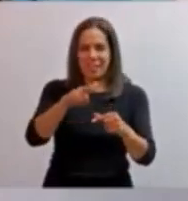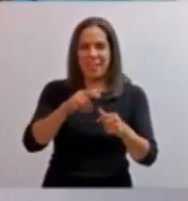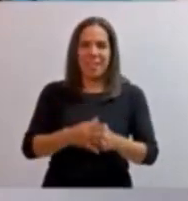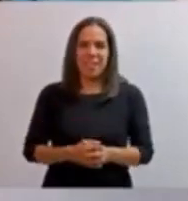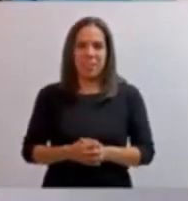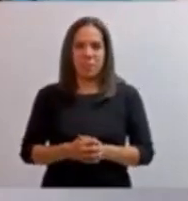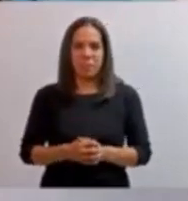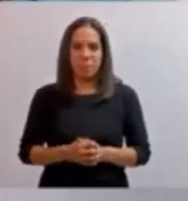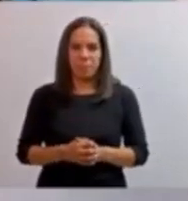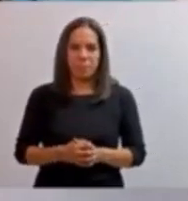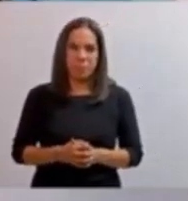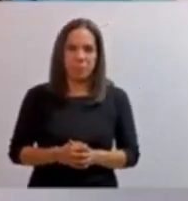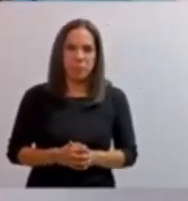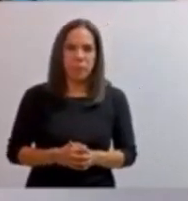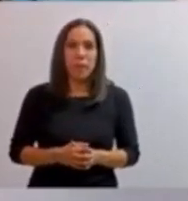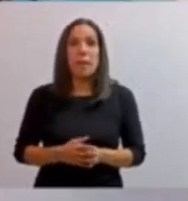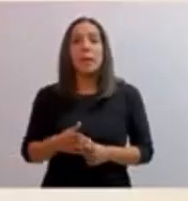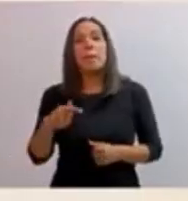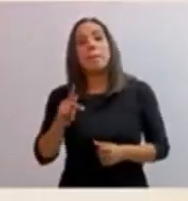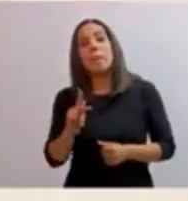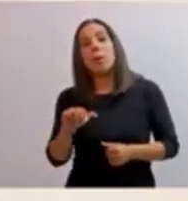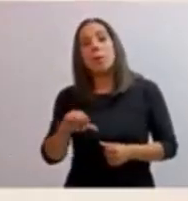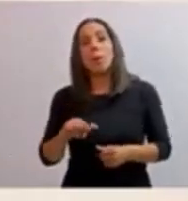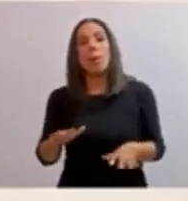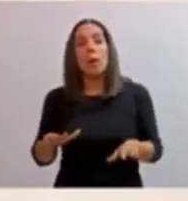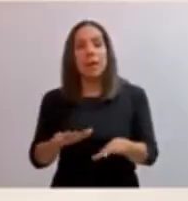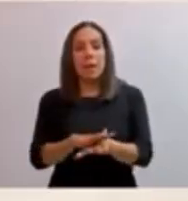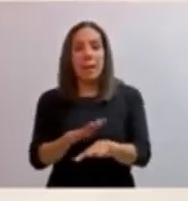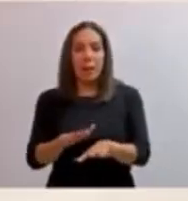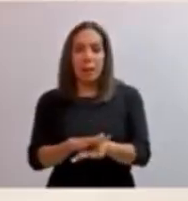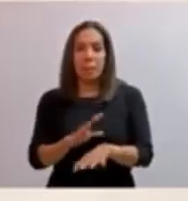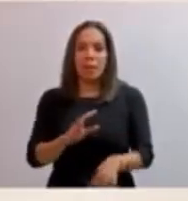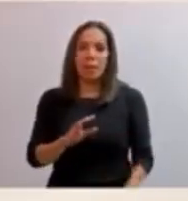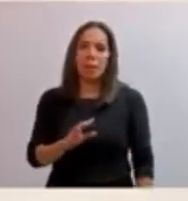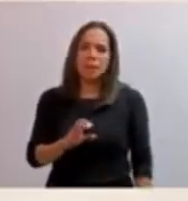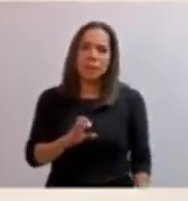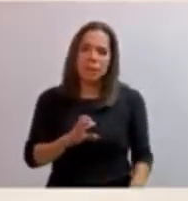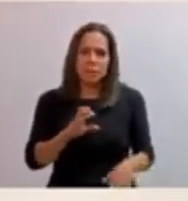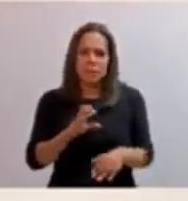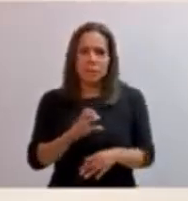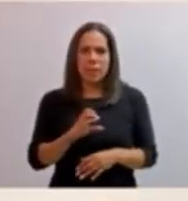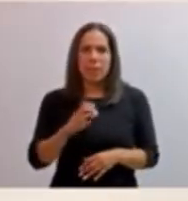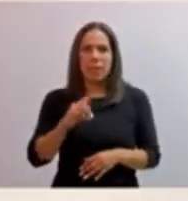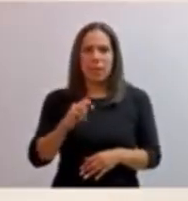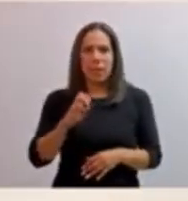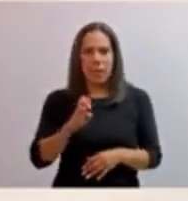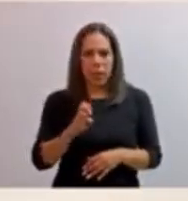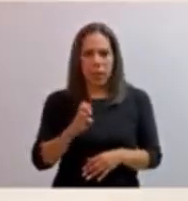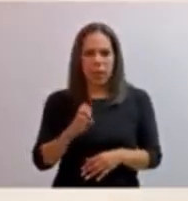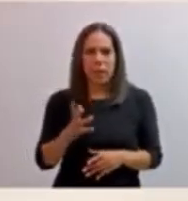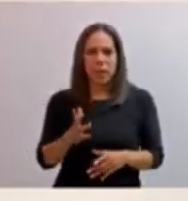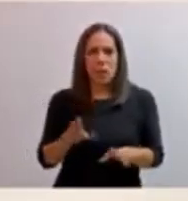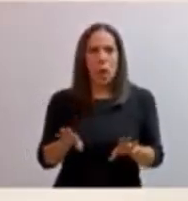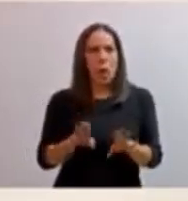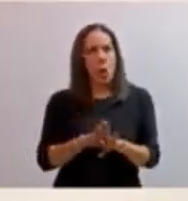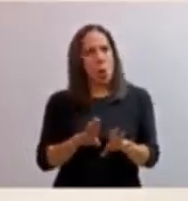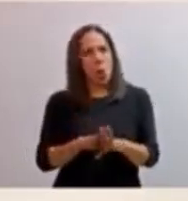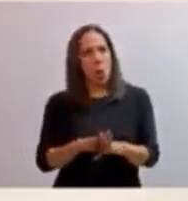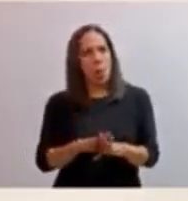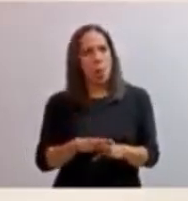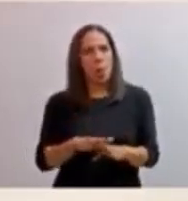Irene. Entonces ahorita se cambia y además el Consejo Técnico de Zona, que era un momento en que se daban como